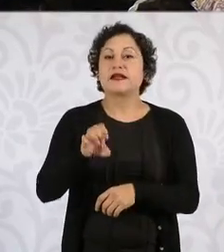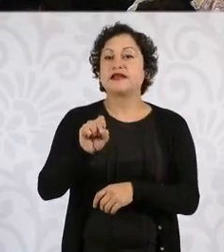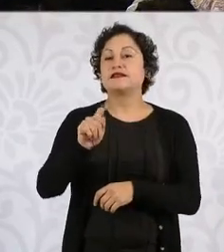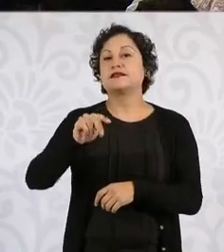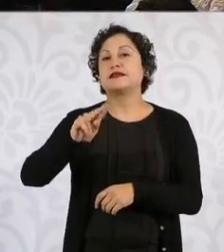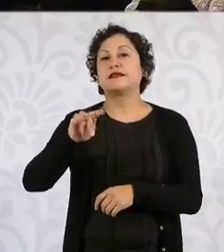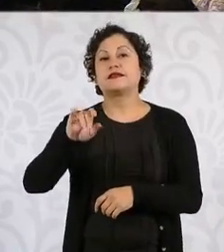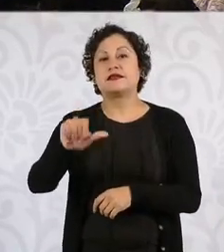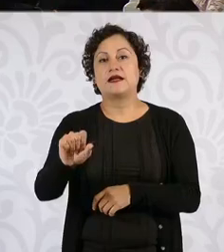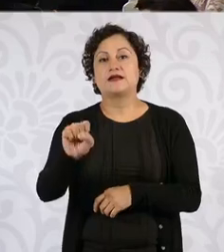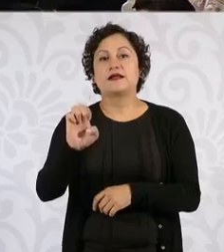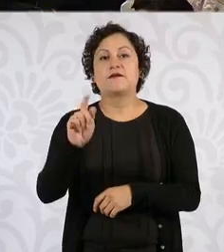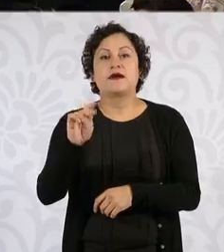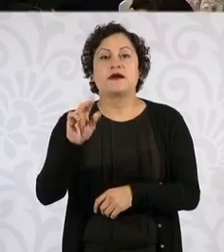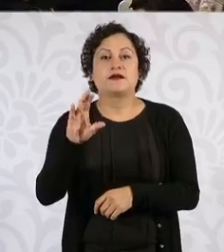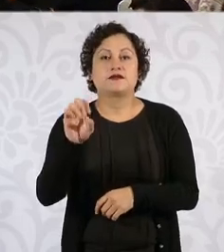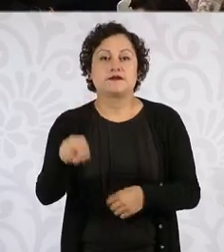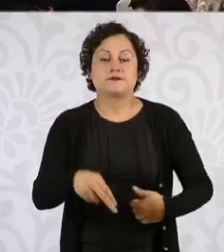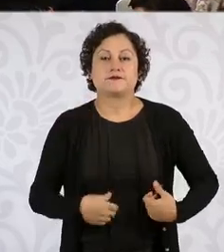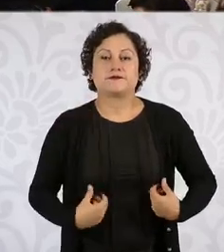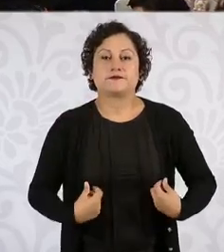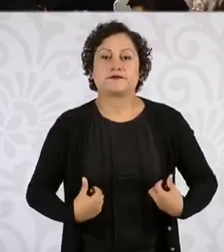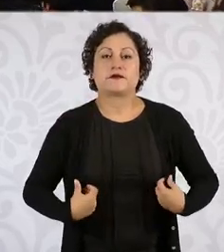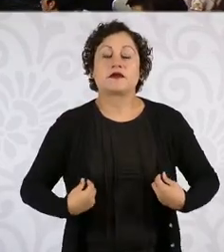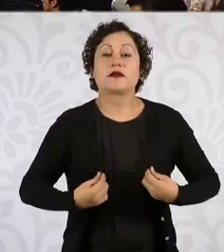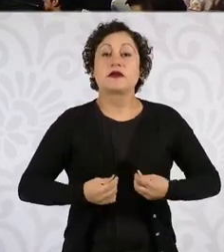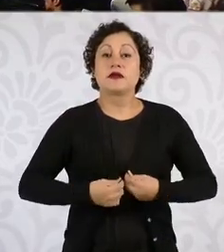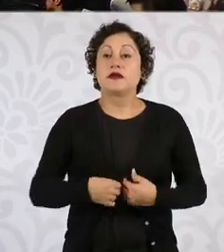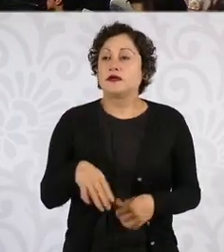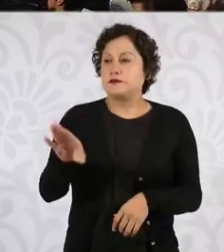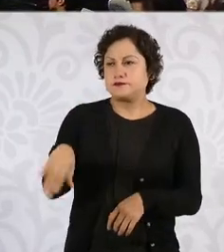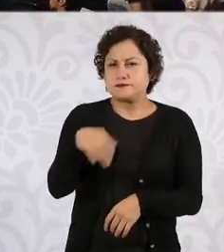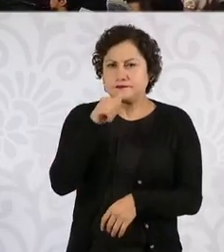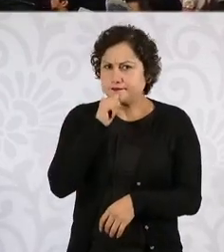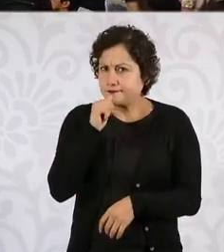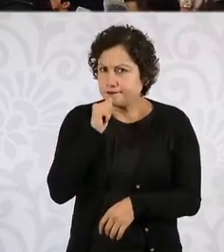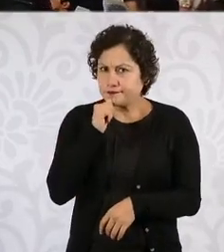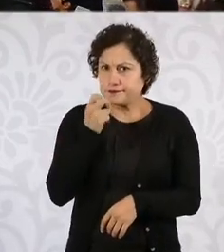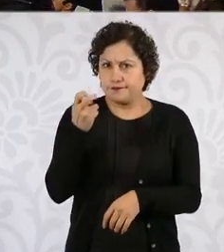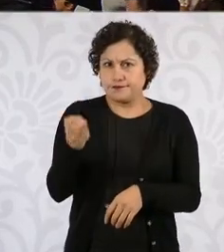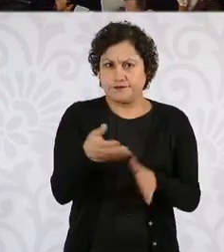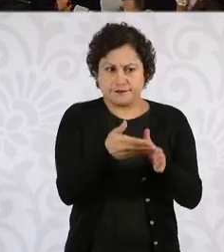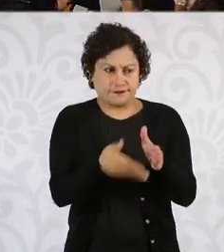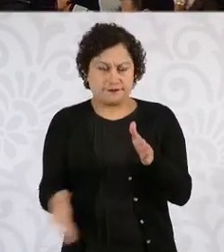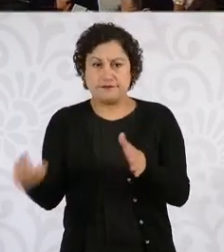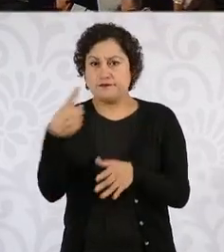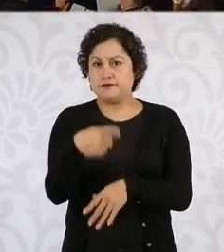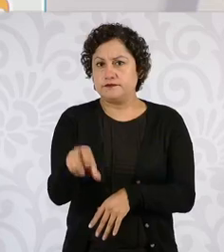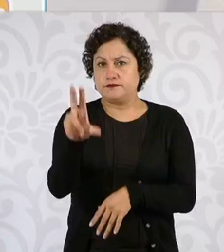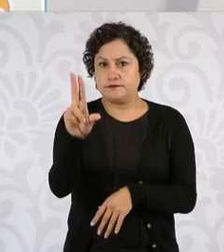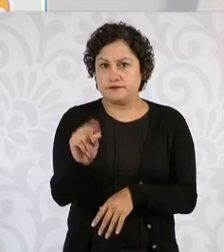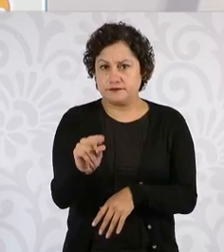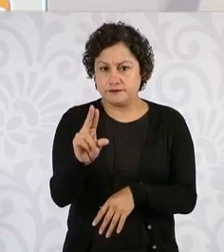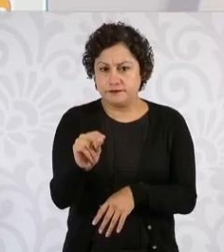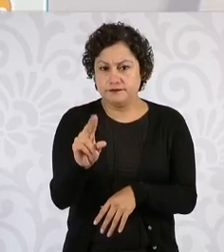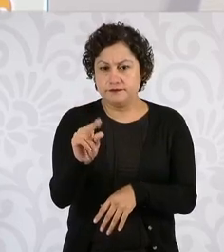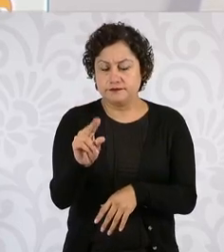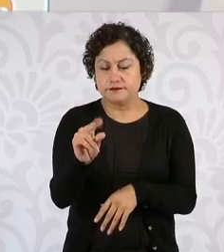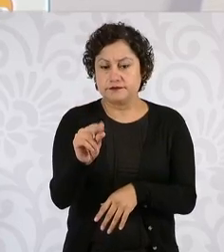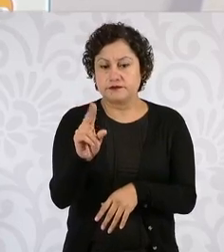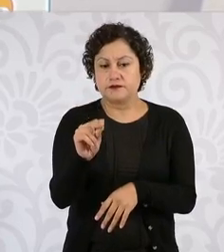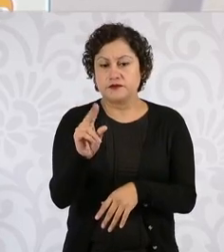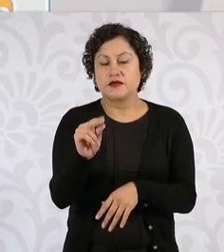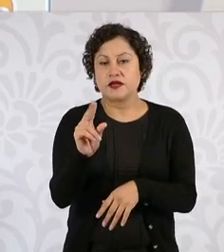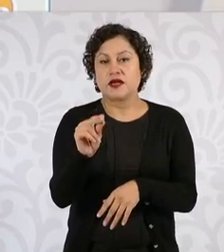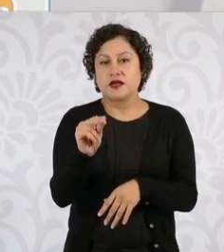¿Desaparecieron las subsidiarias entonces? Todavía no. Esto plantea 180 días, ¿verdad? 180 días para poder hacer todos